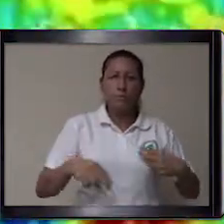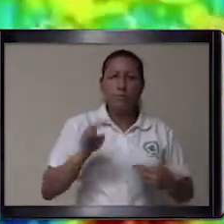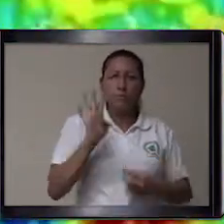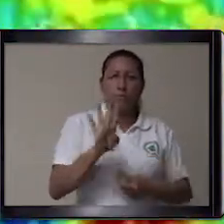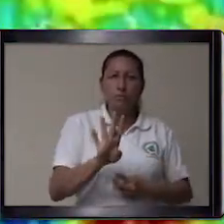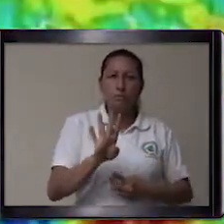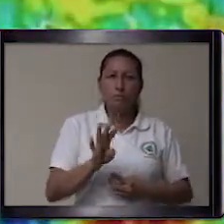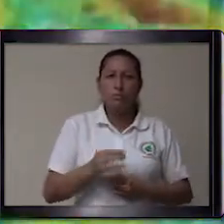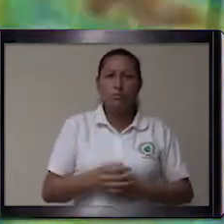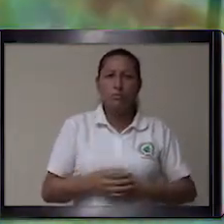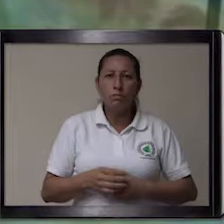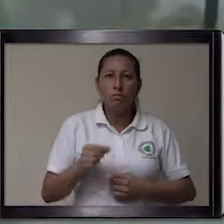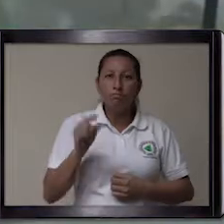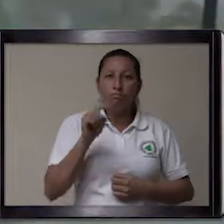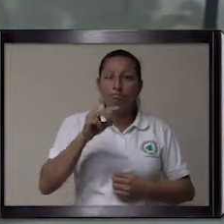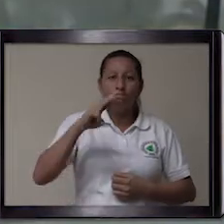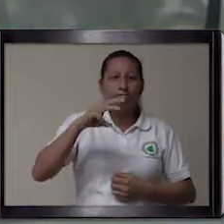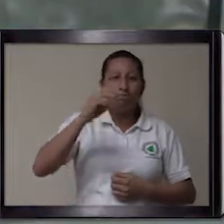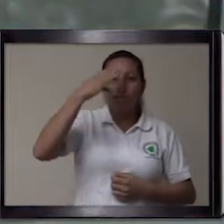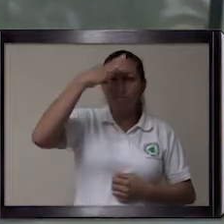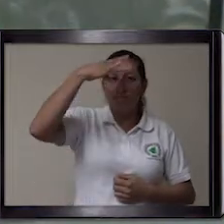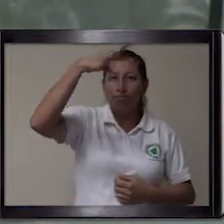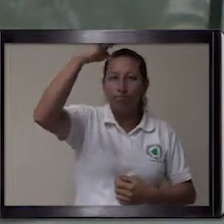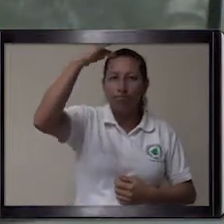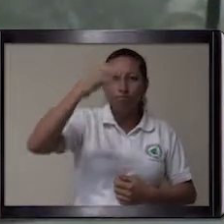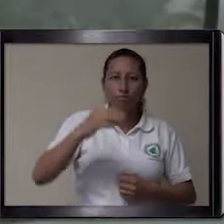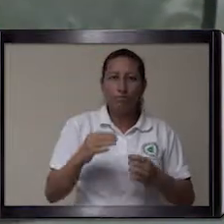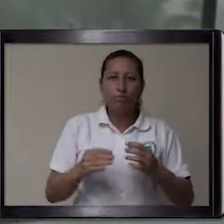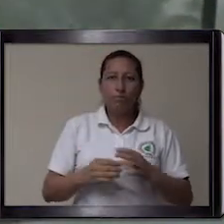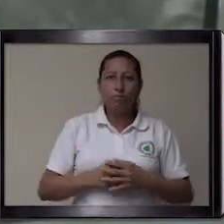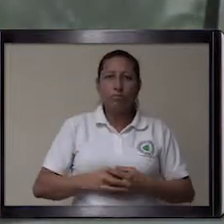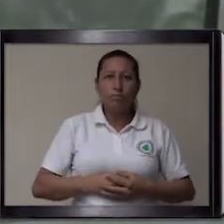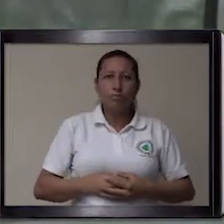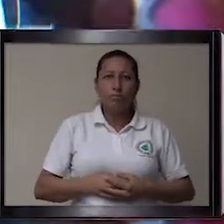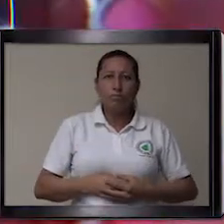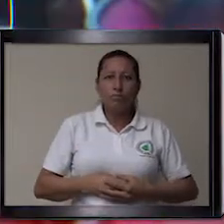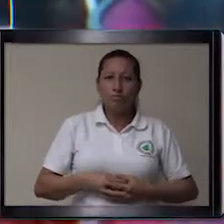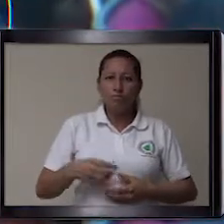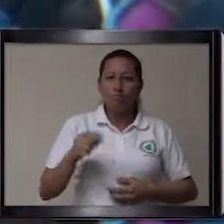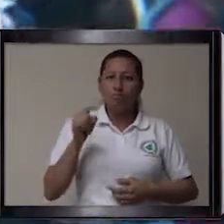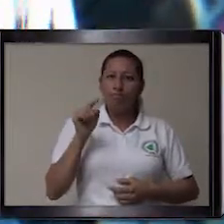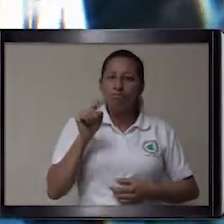de la temporada que alcanzó categoría 4, que ha afectado varias zonas de México.